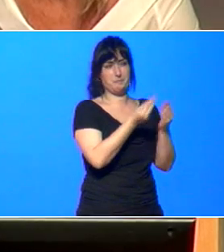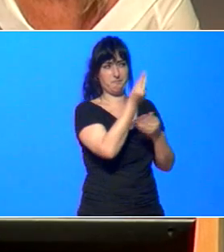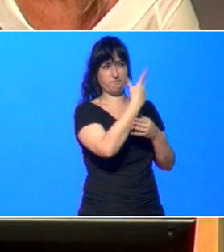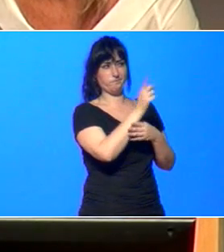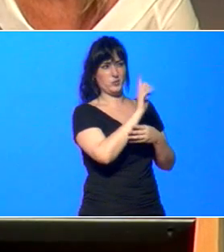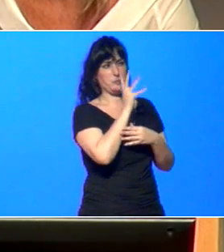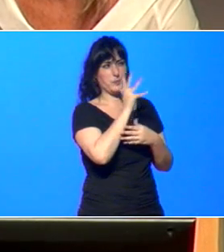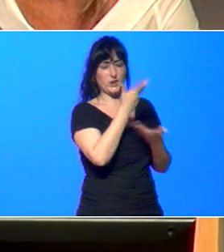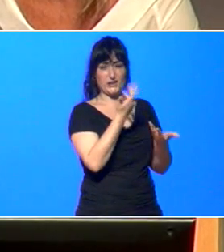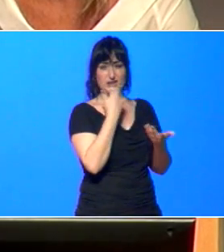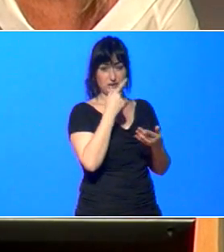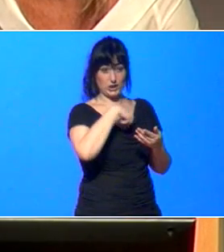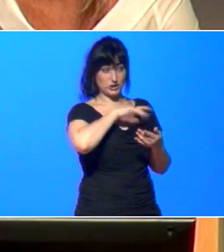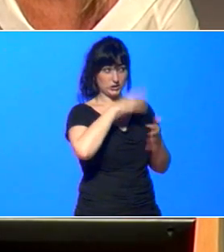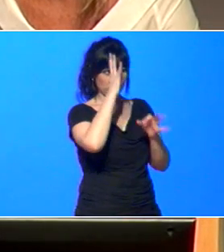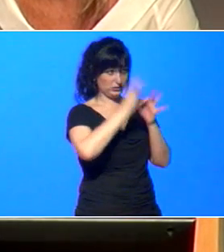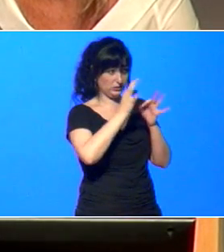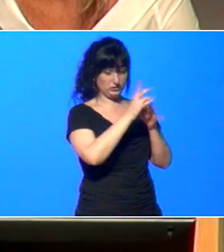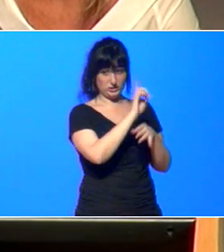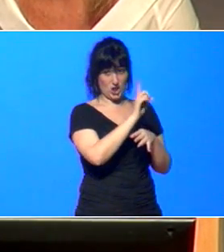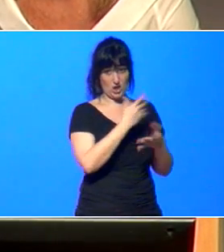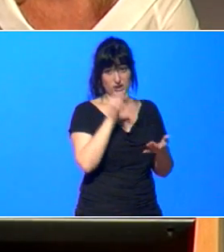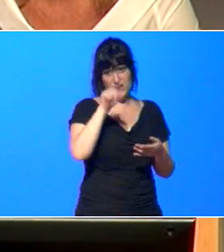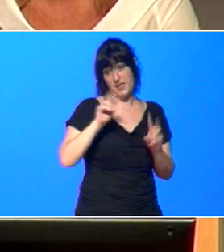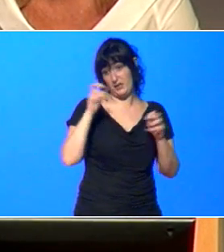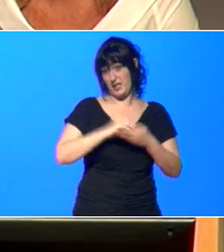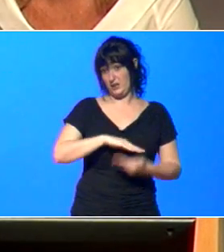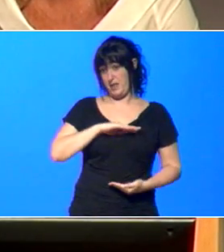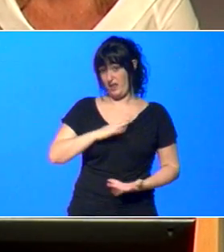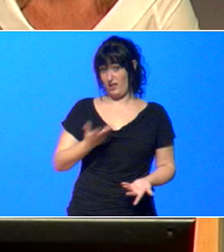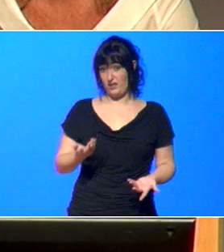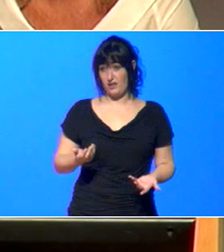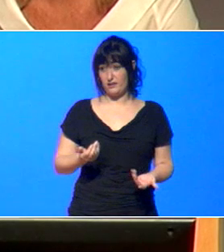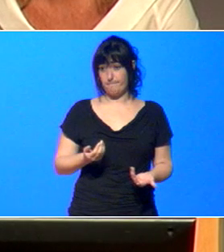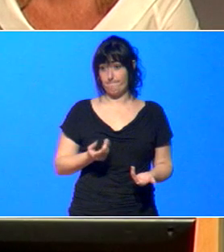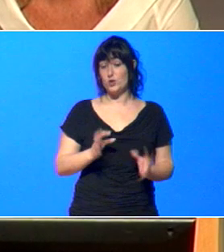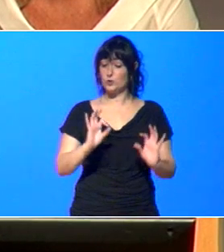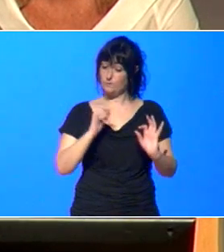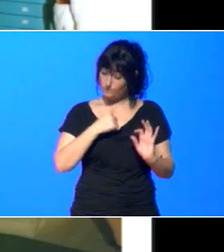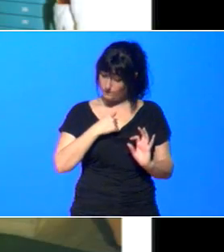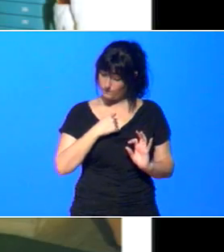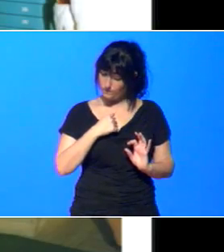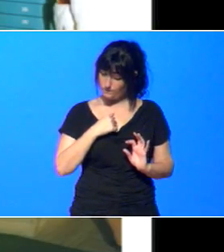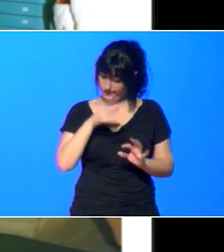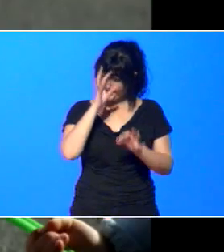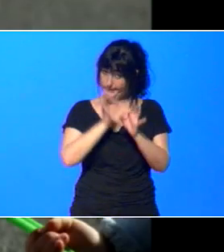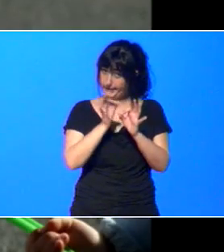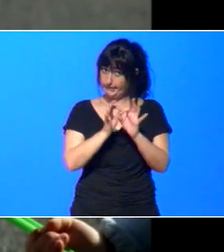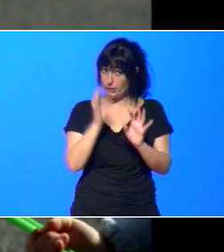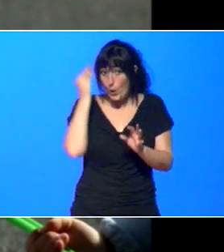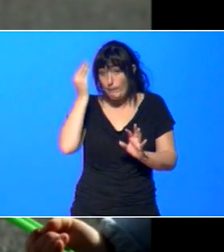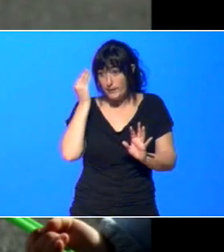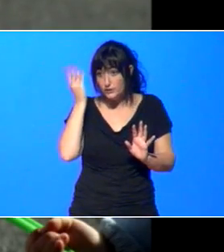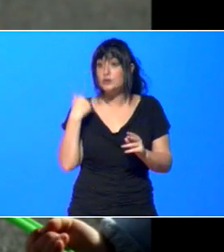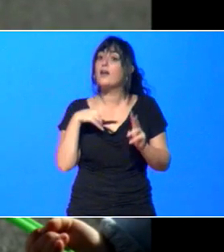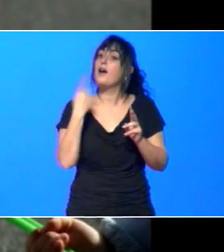más. Y aparecía el concepto capacidad, ¿no? Yo desde ahí sí que creo que puede que estemos en un momento en el cual, hablando de escuela inclusiva